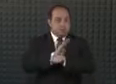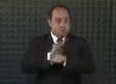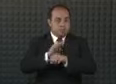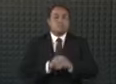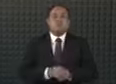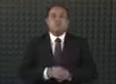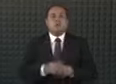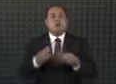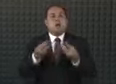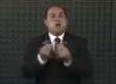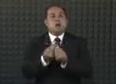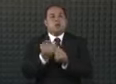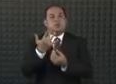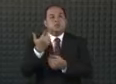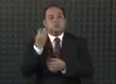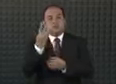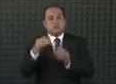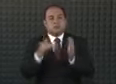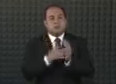Acumulados ya